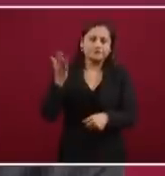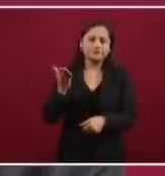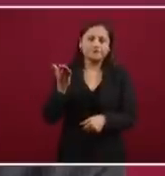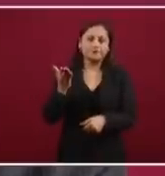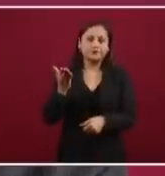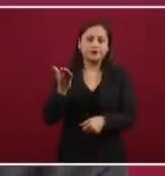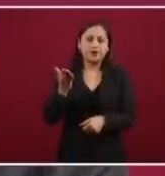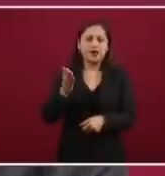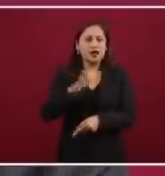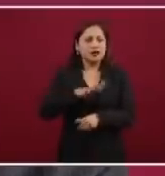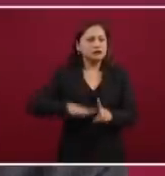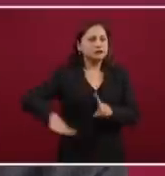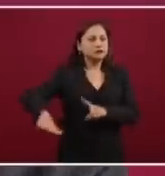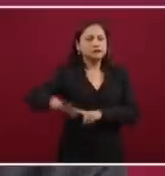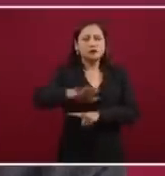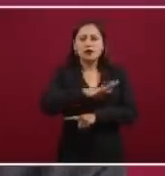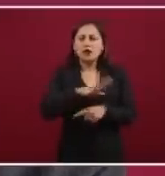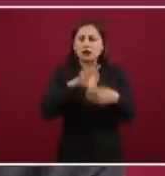humanos.